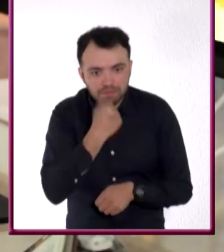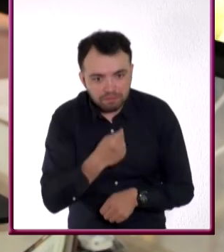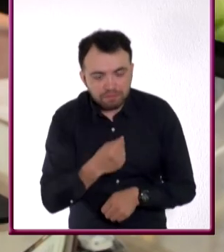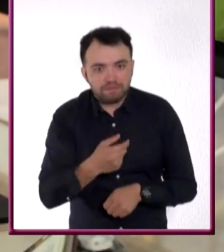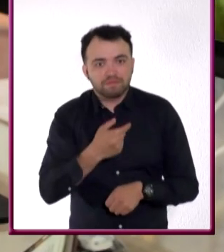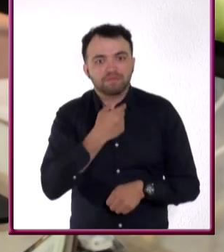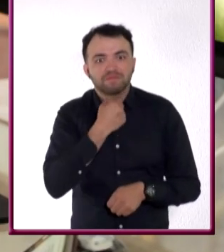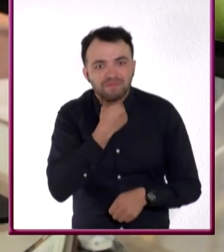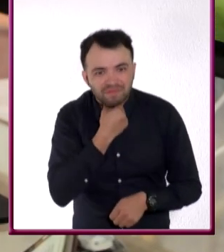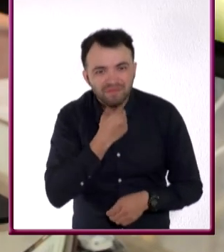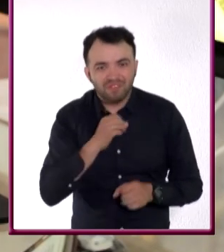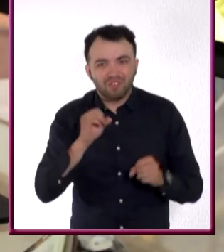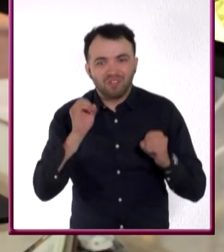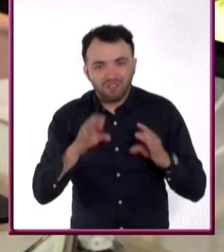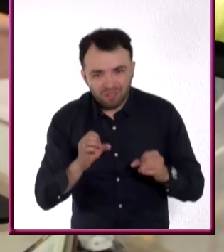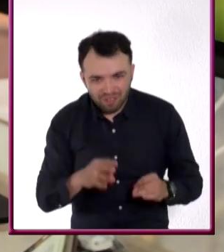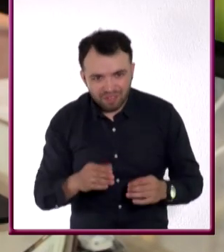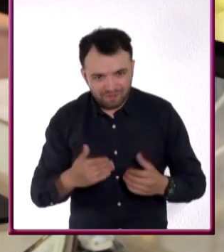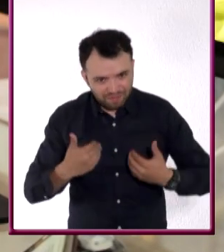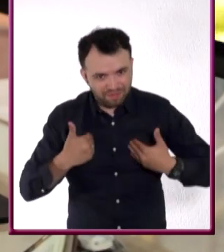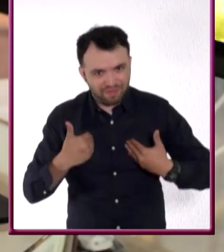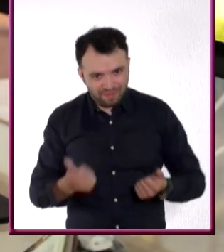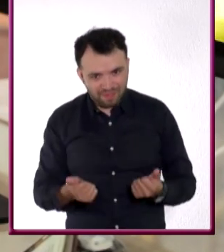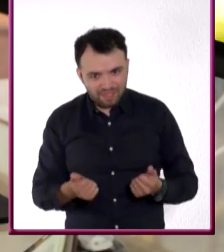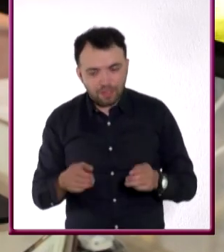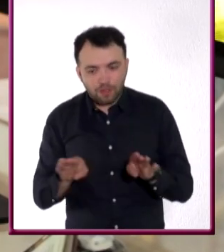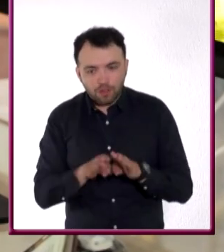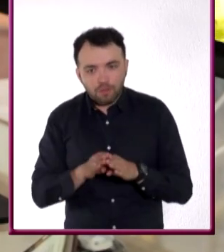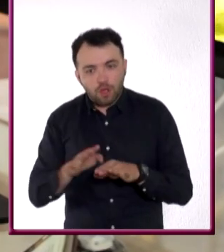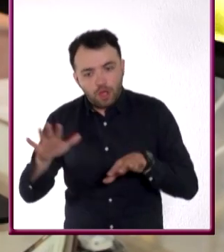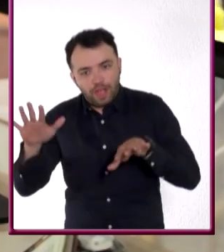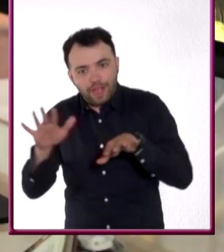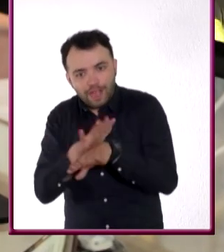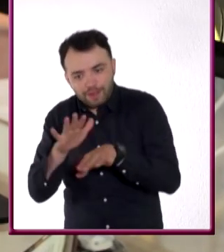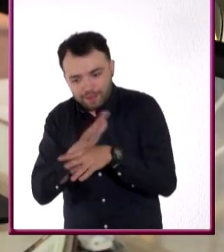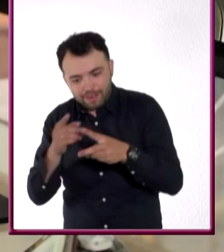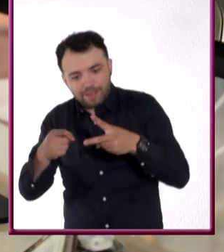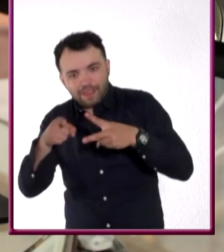otro momento, en el momento en el que ocurre la infección, y entonces apenas actualizas